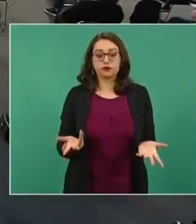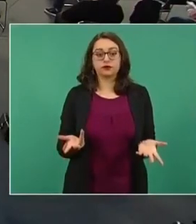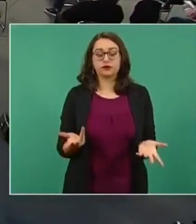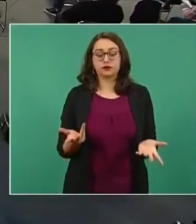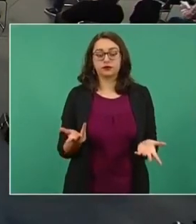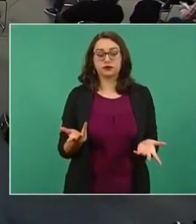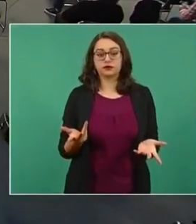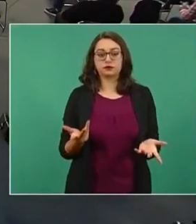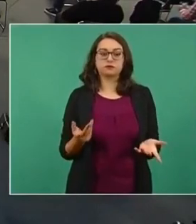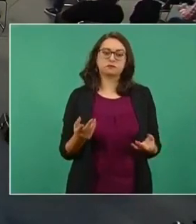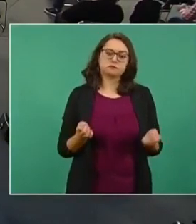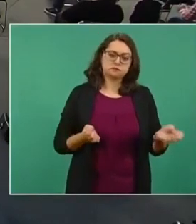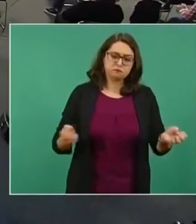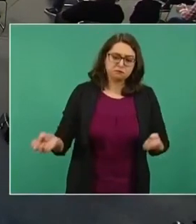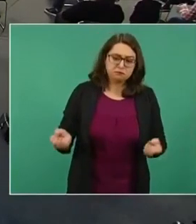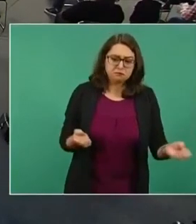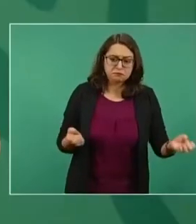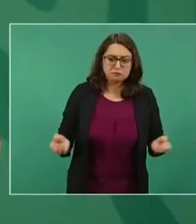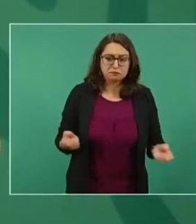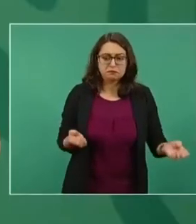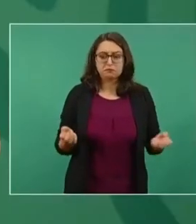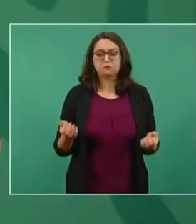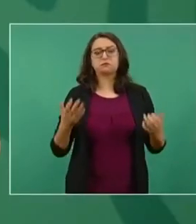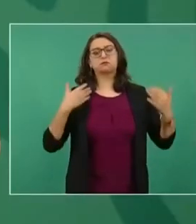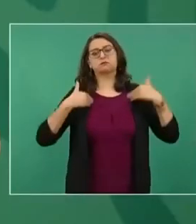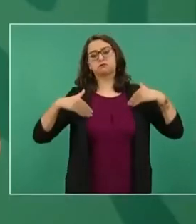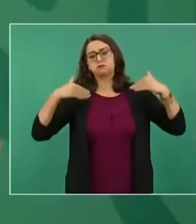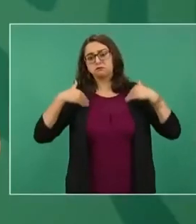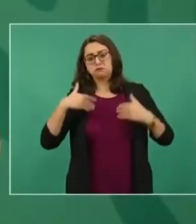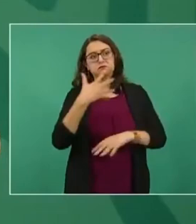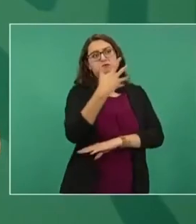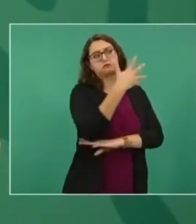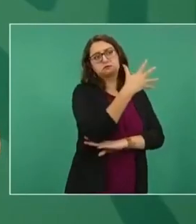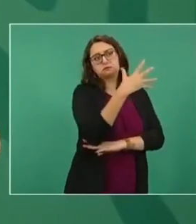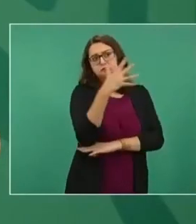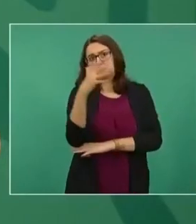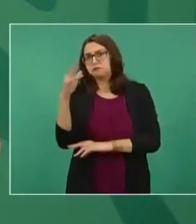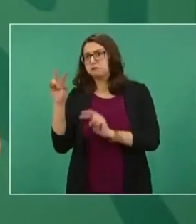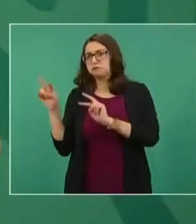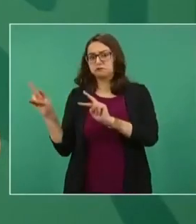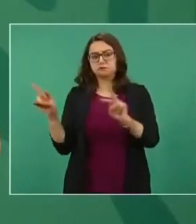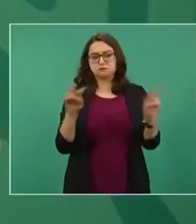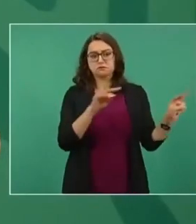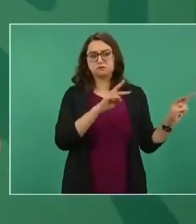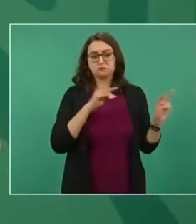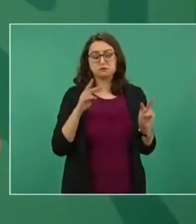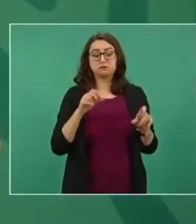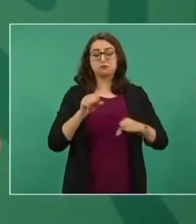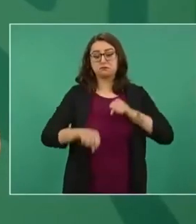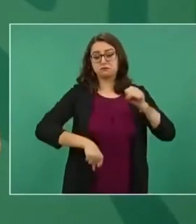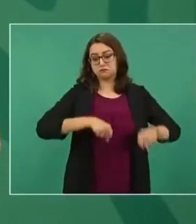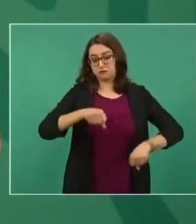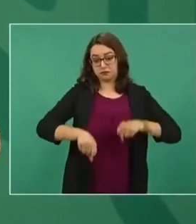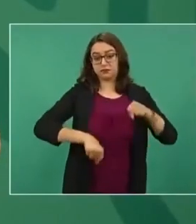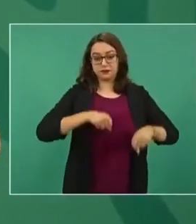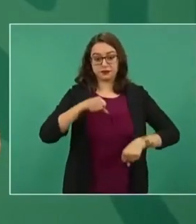ejercicio, para contemplar la naturaleza y para bicicleta.